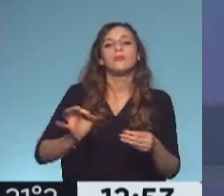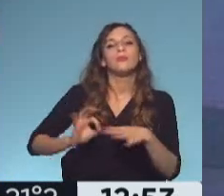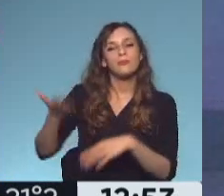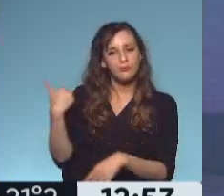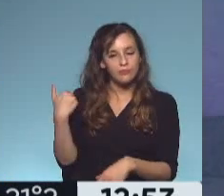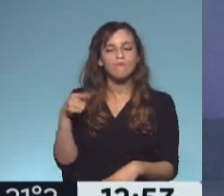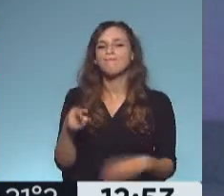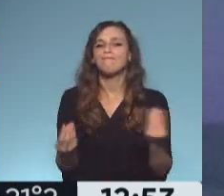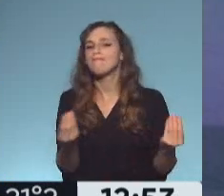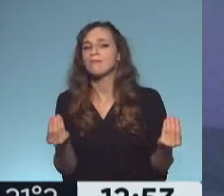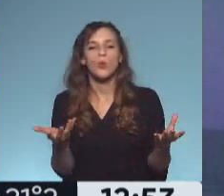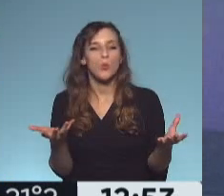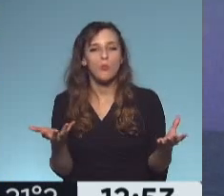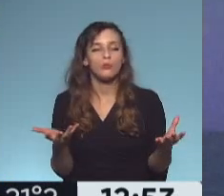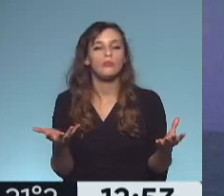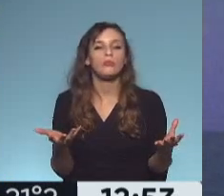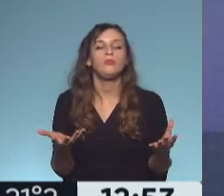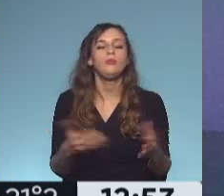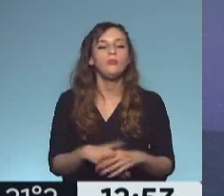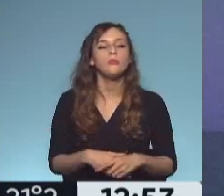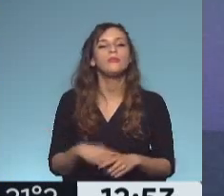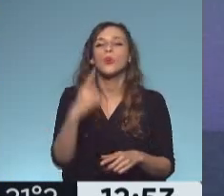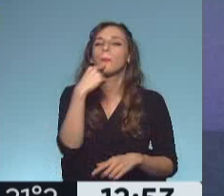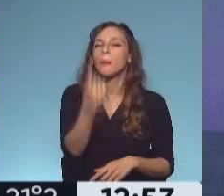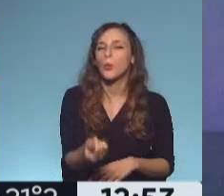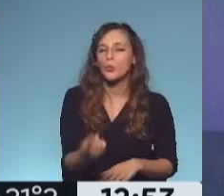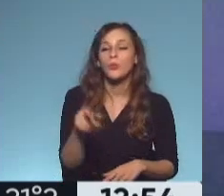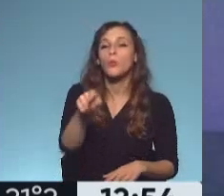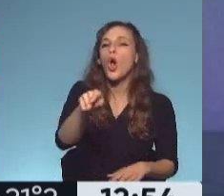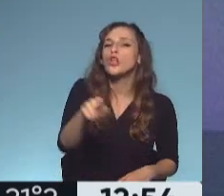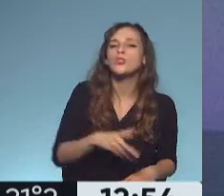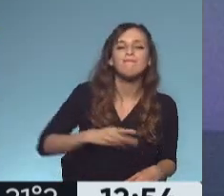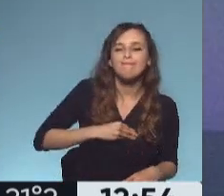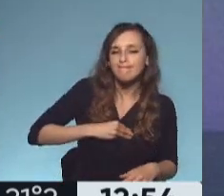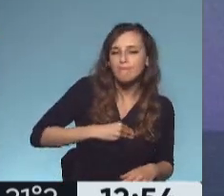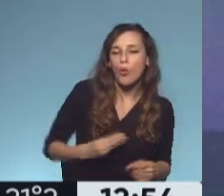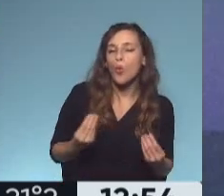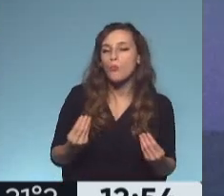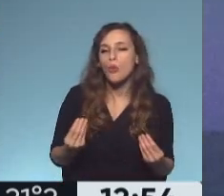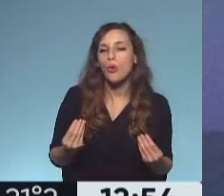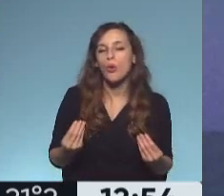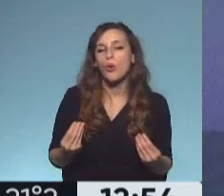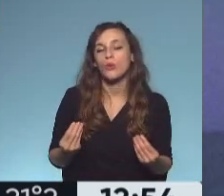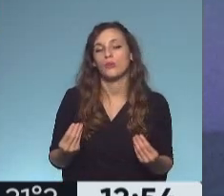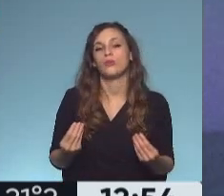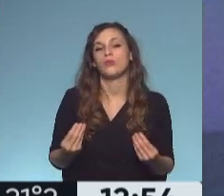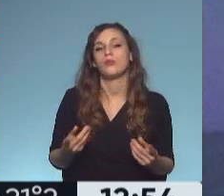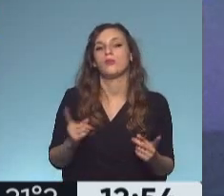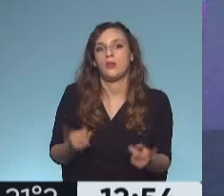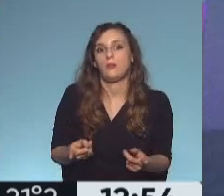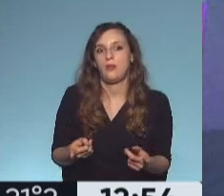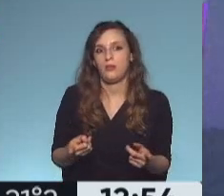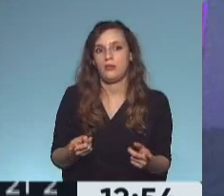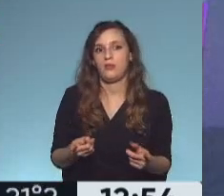República Argentina? Y te quiero hacer una consulta muy puntual. ¿Cómo lo vivías vos, teniendo en cuenta que los medios también tenían una